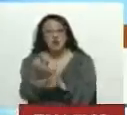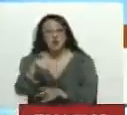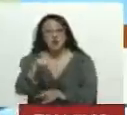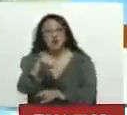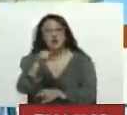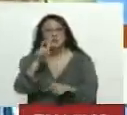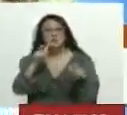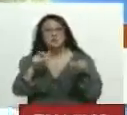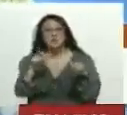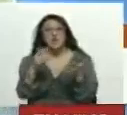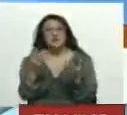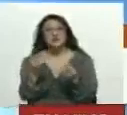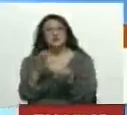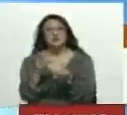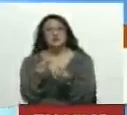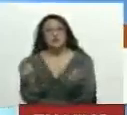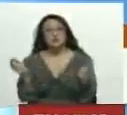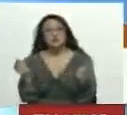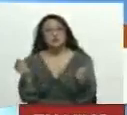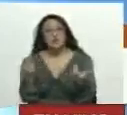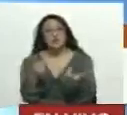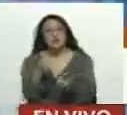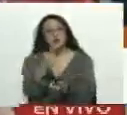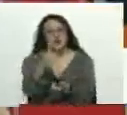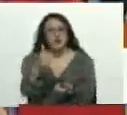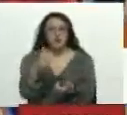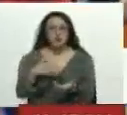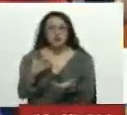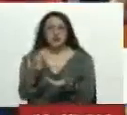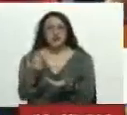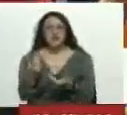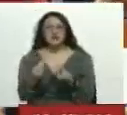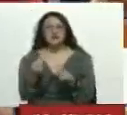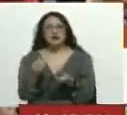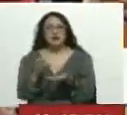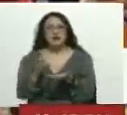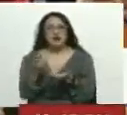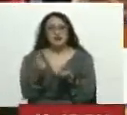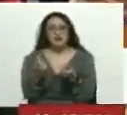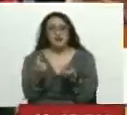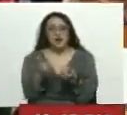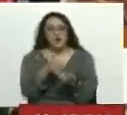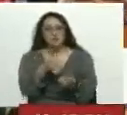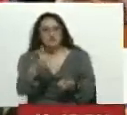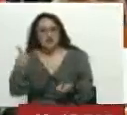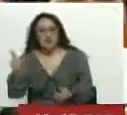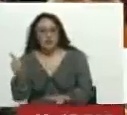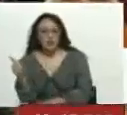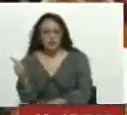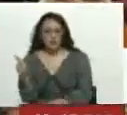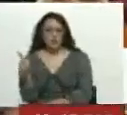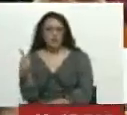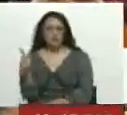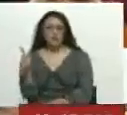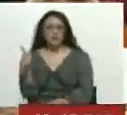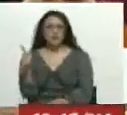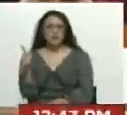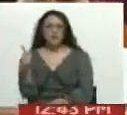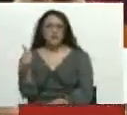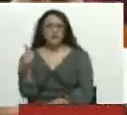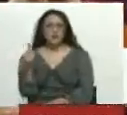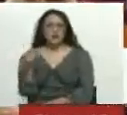Ah como si cada uno pudiera ser un pequeño capitalista pero miren ahí está la contradicción